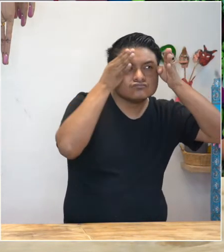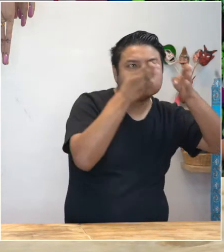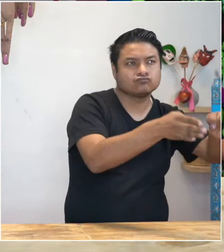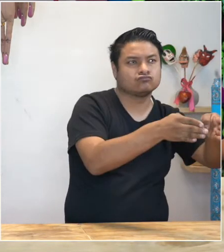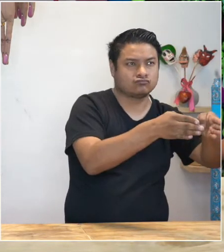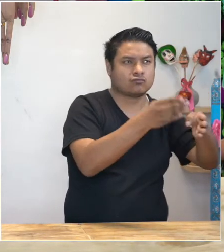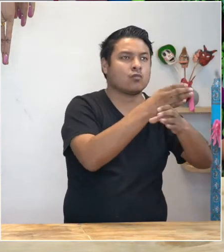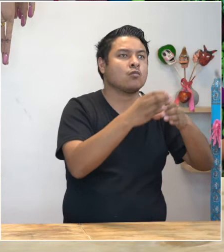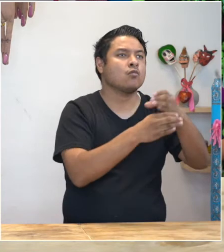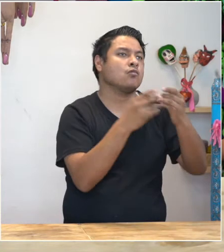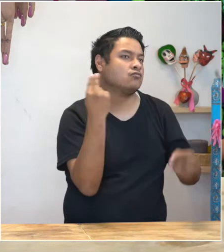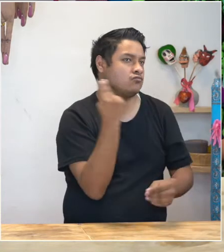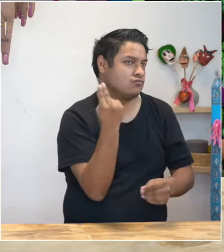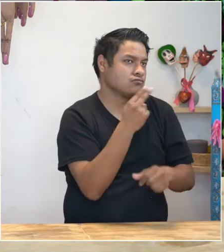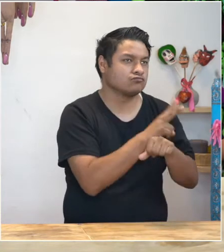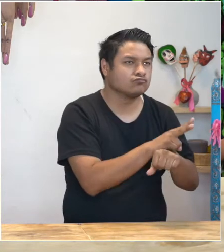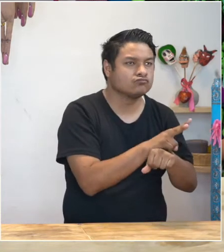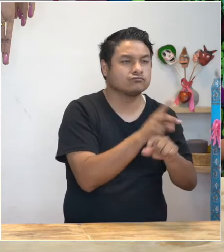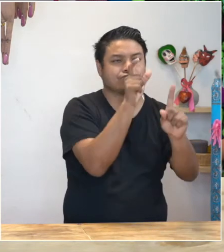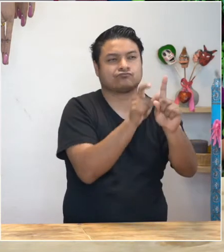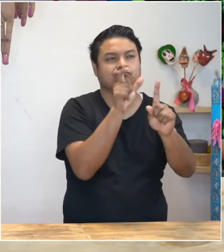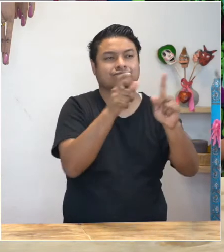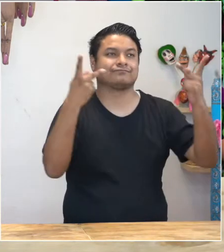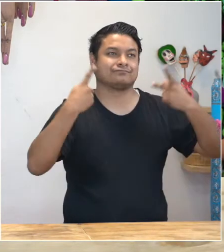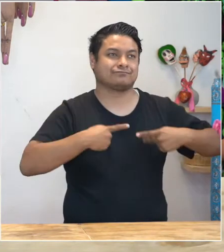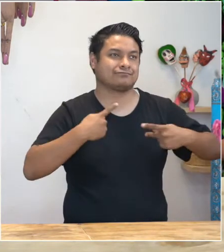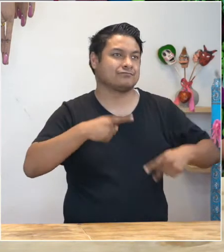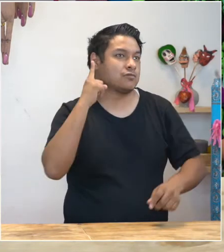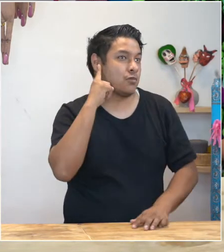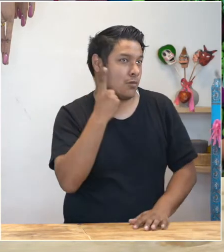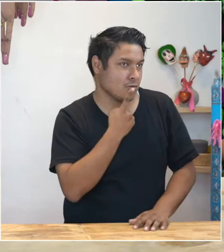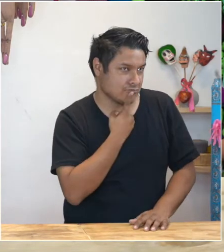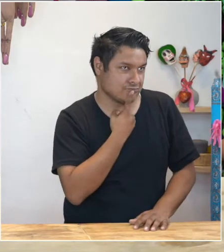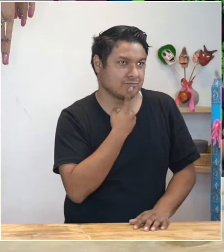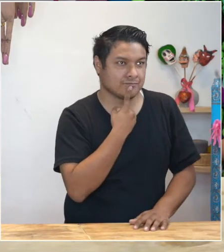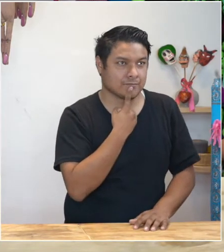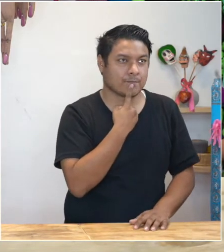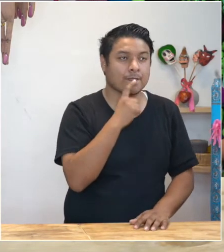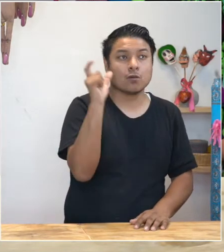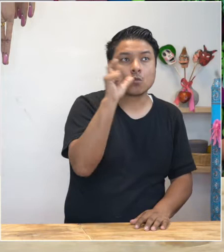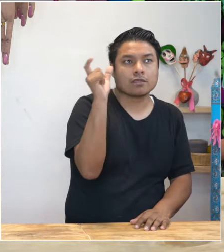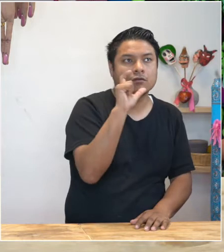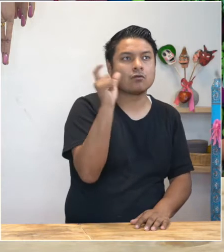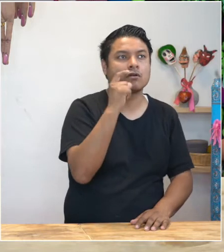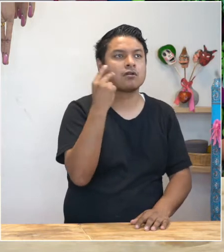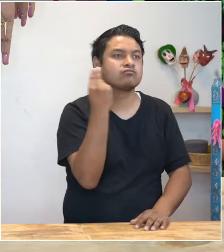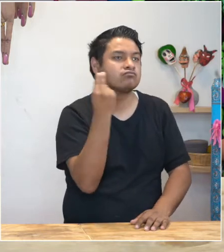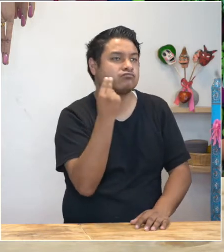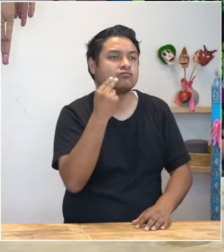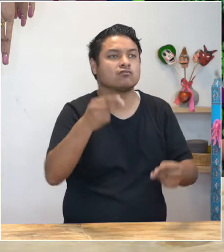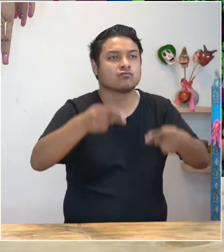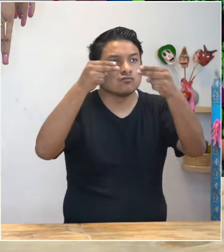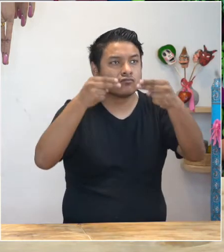ir al banco, ¿no? Nos poníamos a pensar en eso, voy al banco y tengo el cheque, se lo doy en la